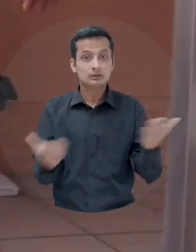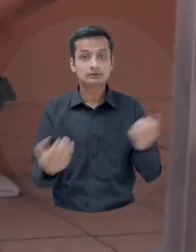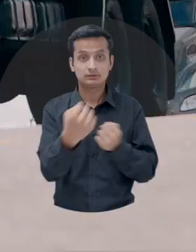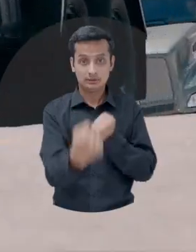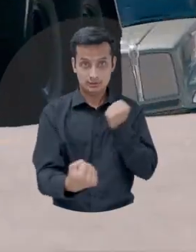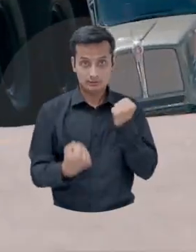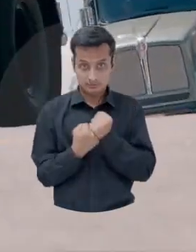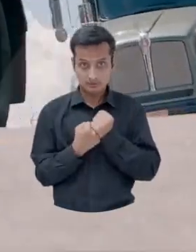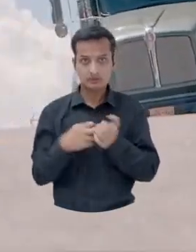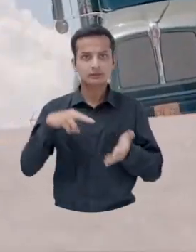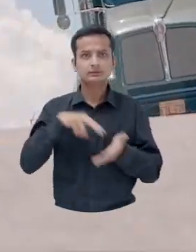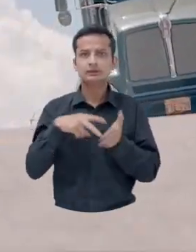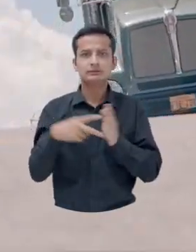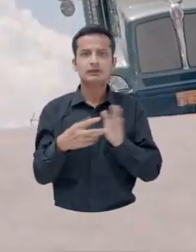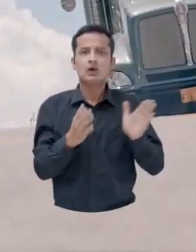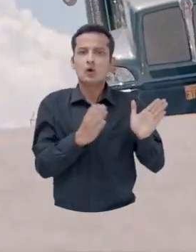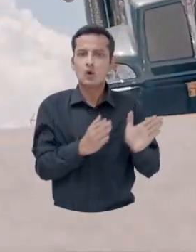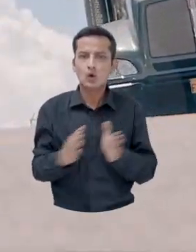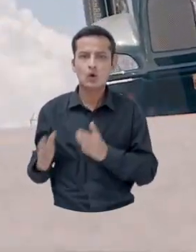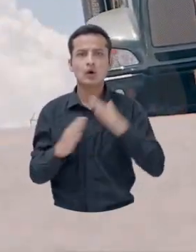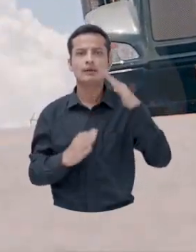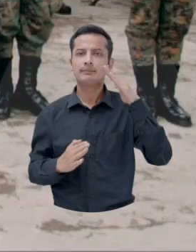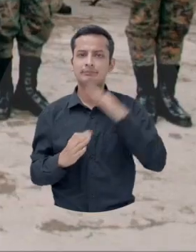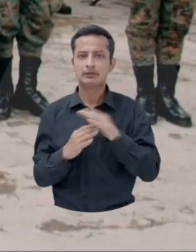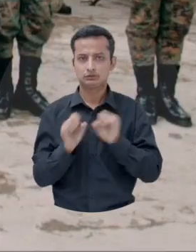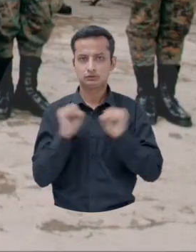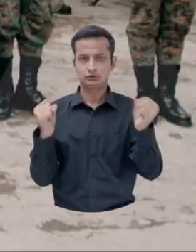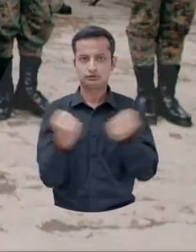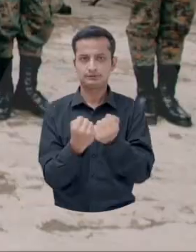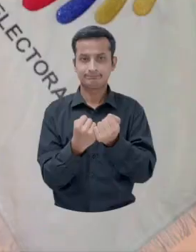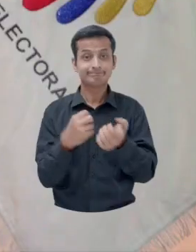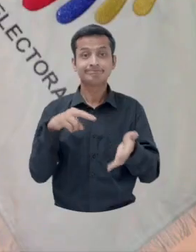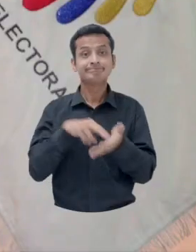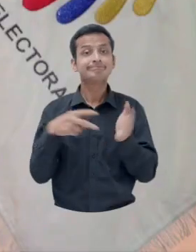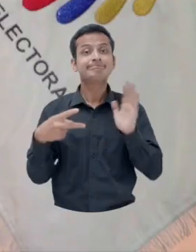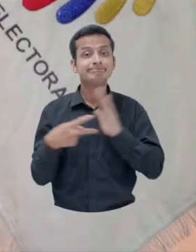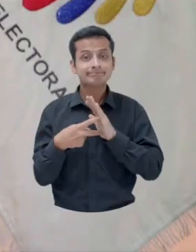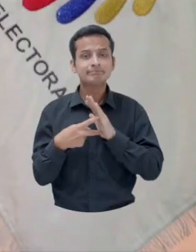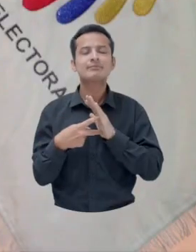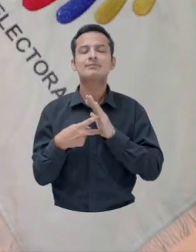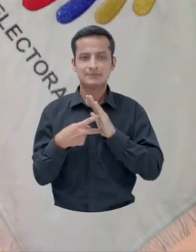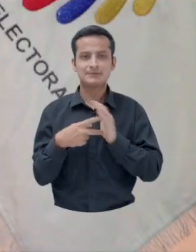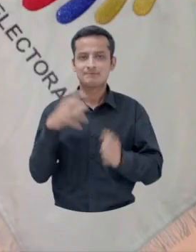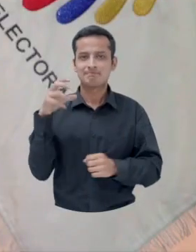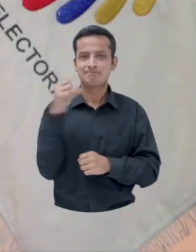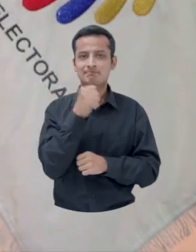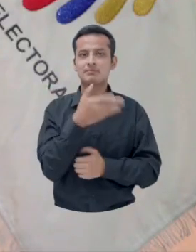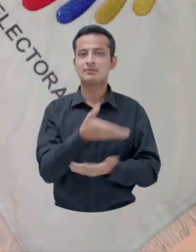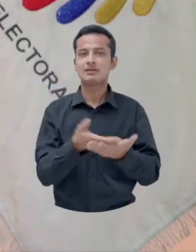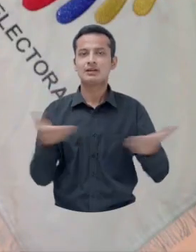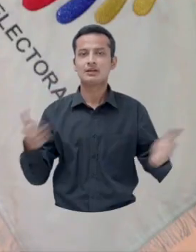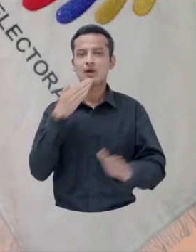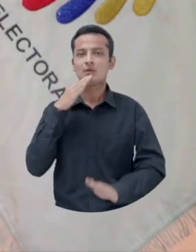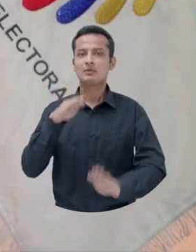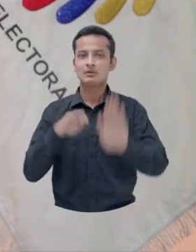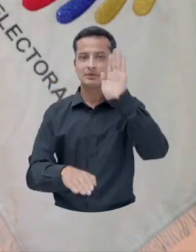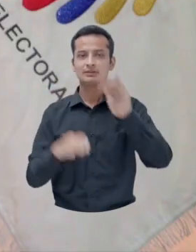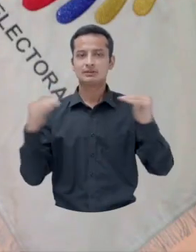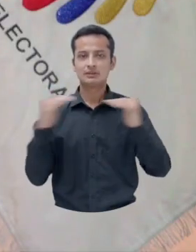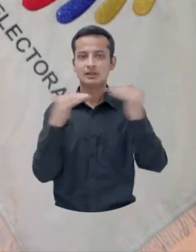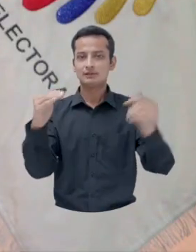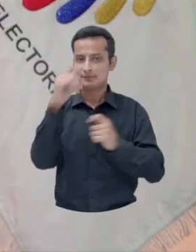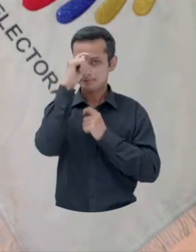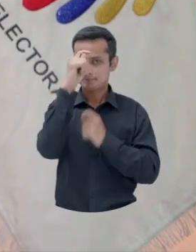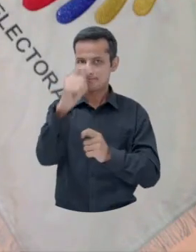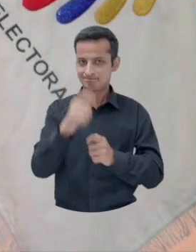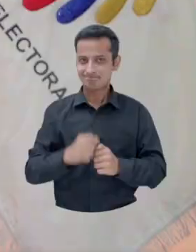pues su contingente garantizará el orden y la paz social, demostrando así una vez más su compromiso con